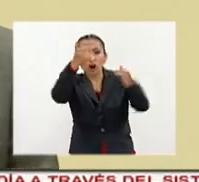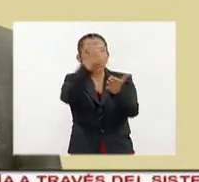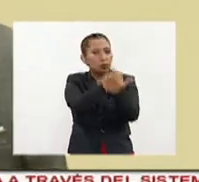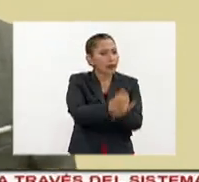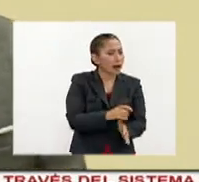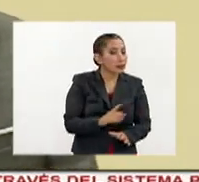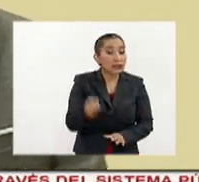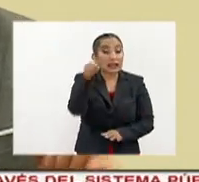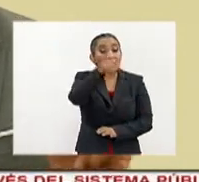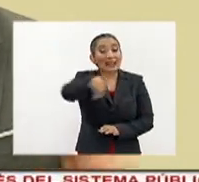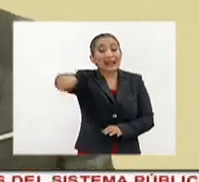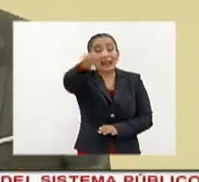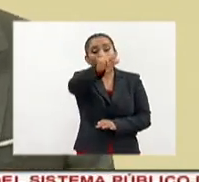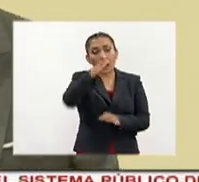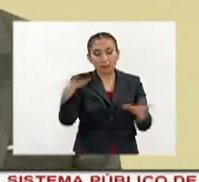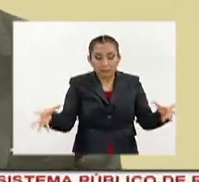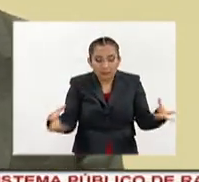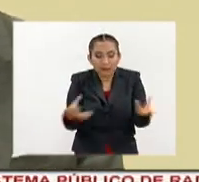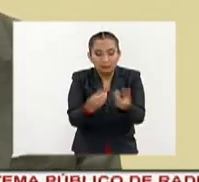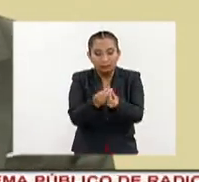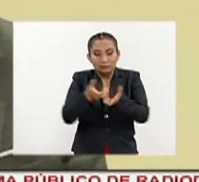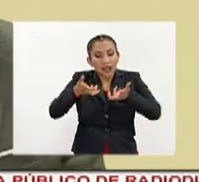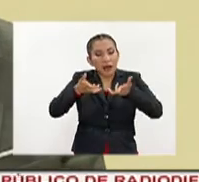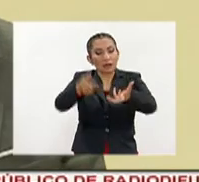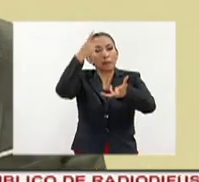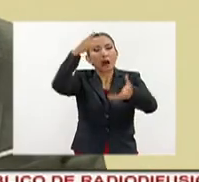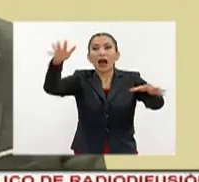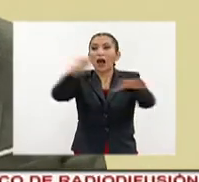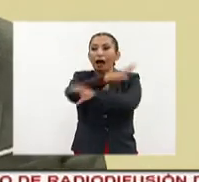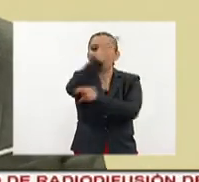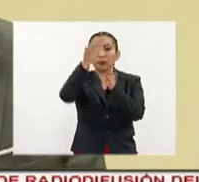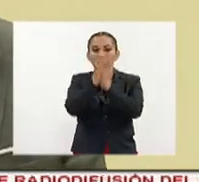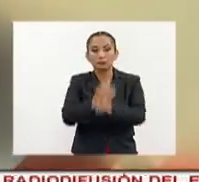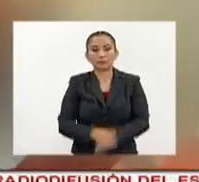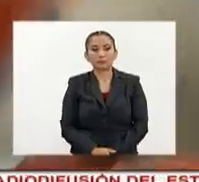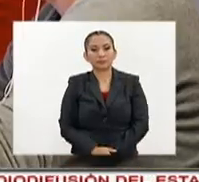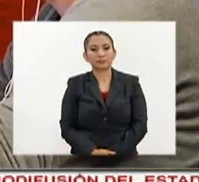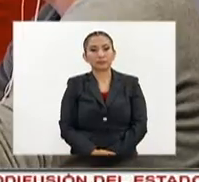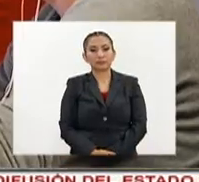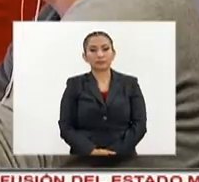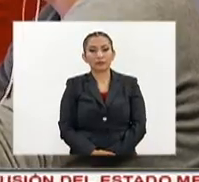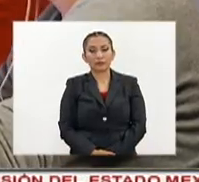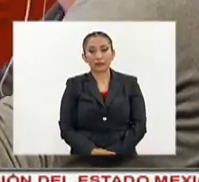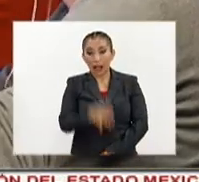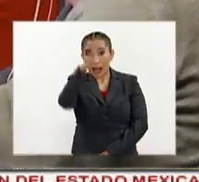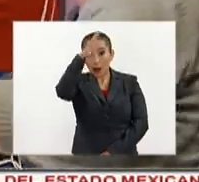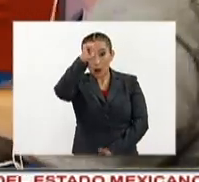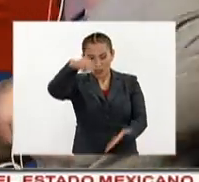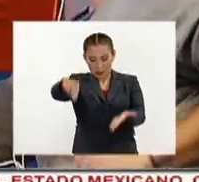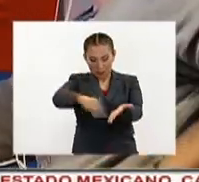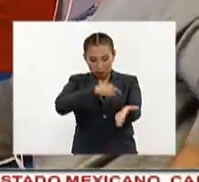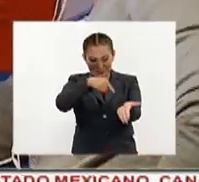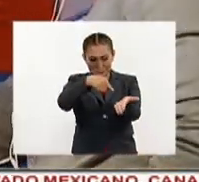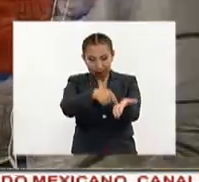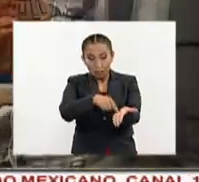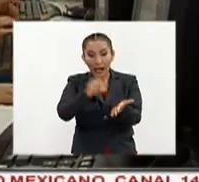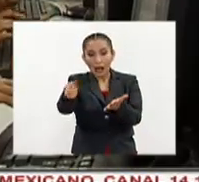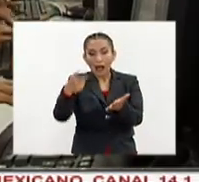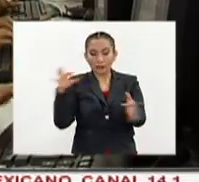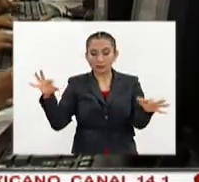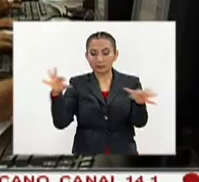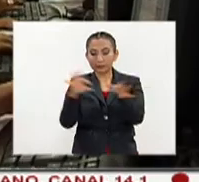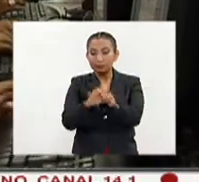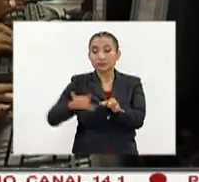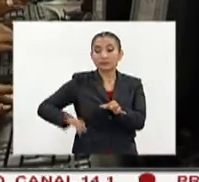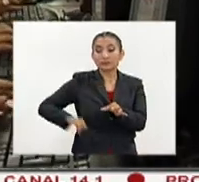urbanos, que fundamentalmente se sumen al camino para cambiar al mundo. El convenio firmado va en línea con